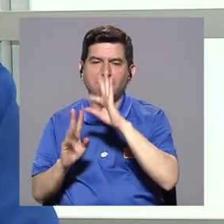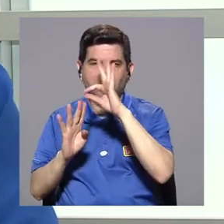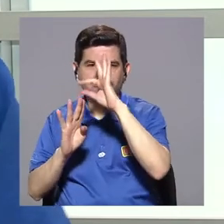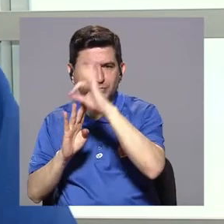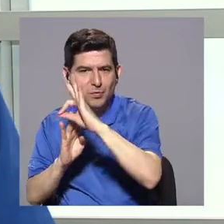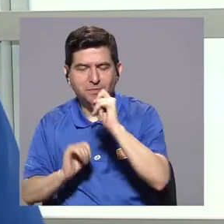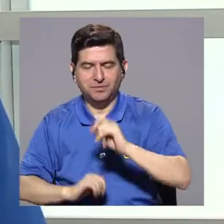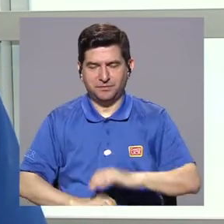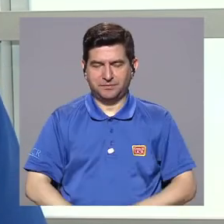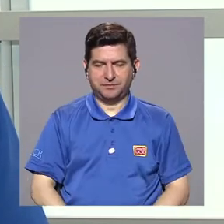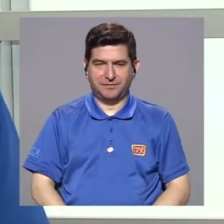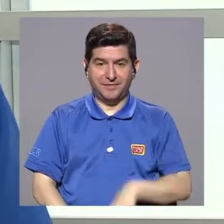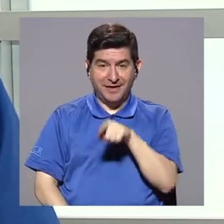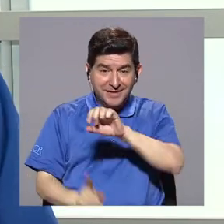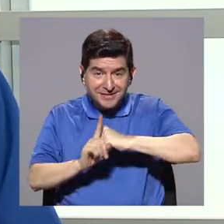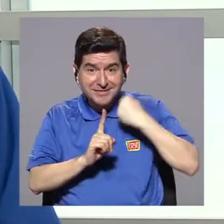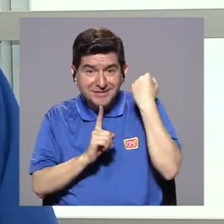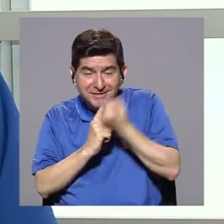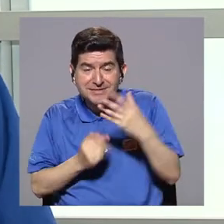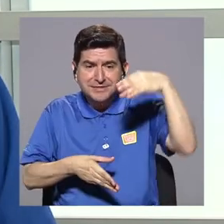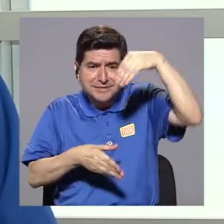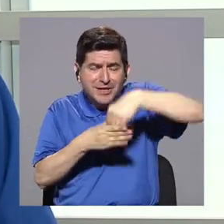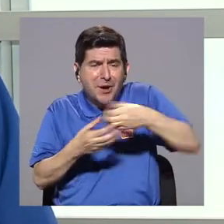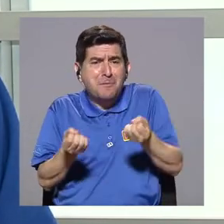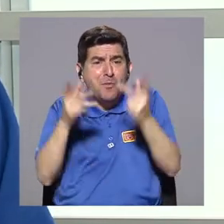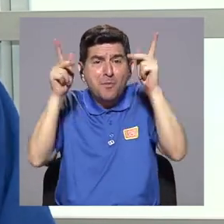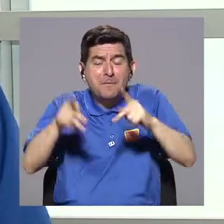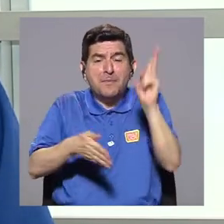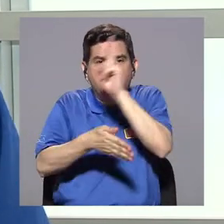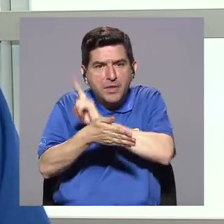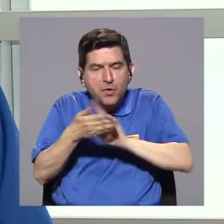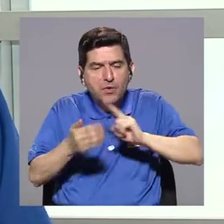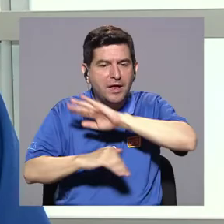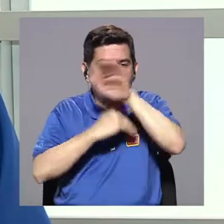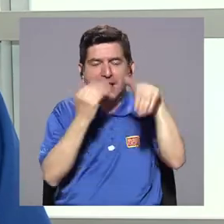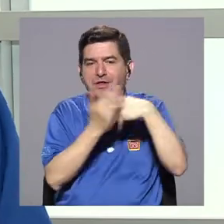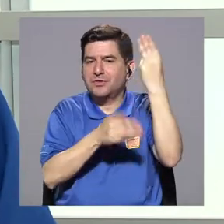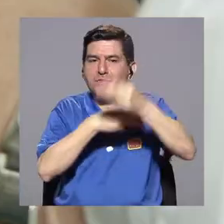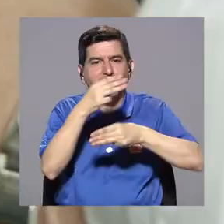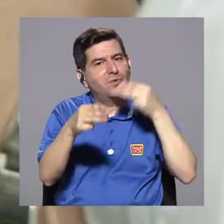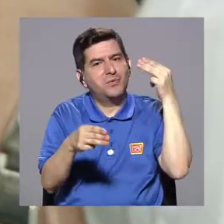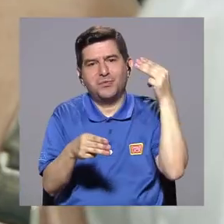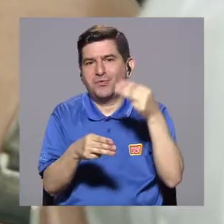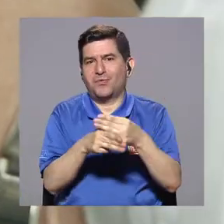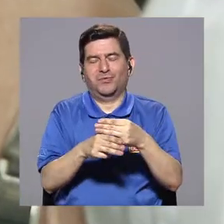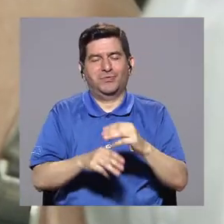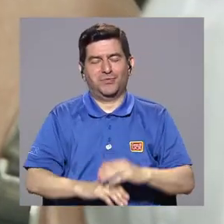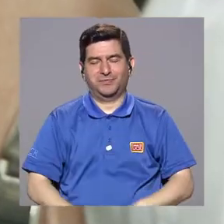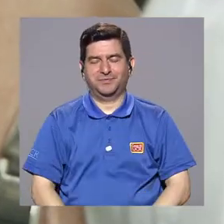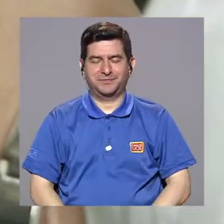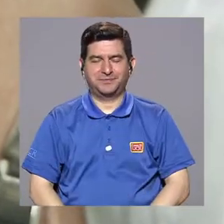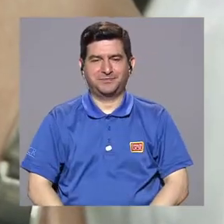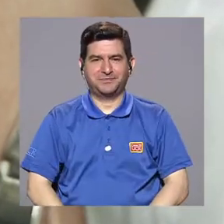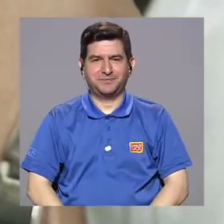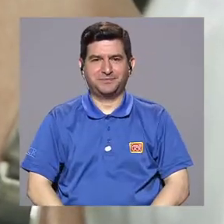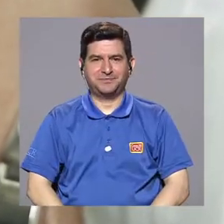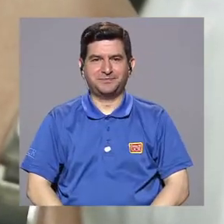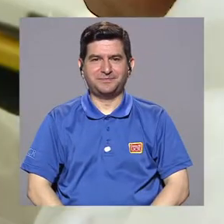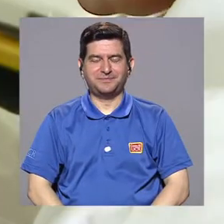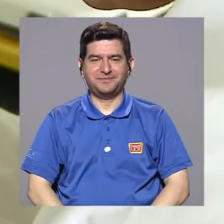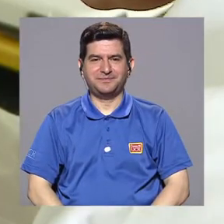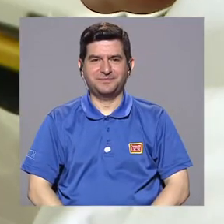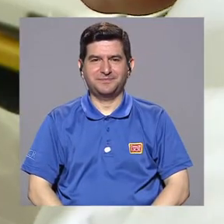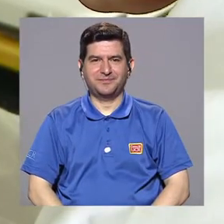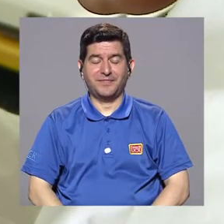probar otras alternativas. Y eso involucra a mucha gente de universidades a lo largo y ancho